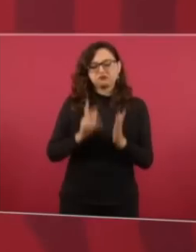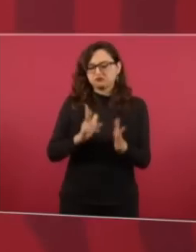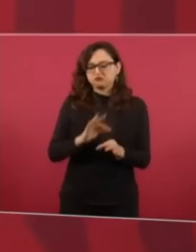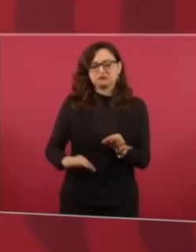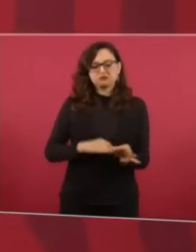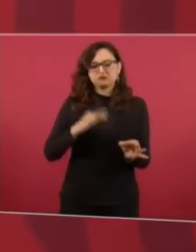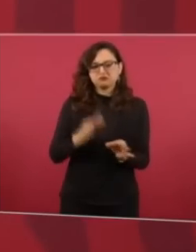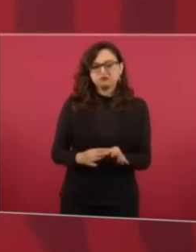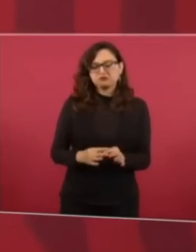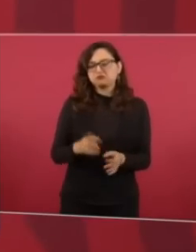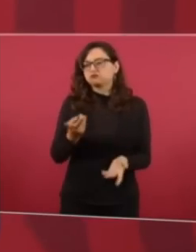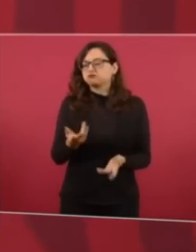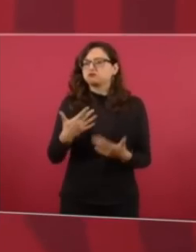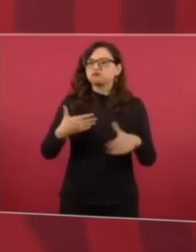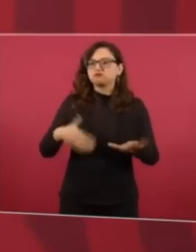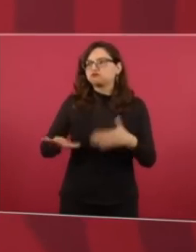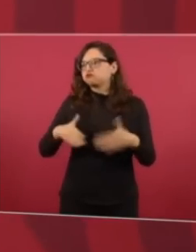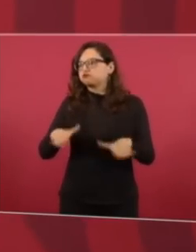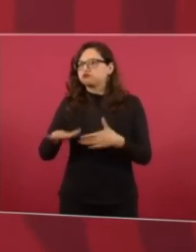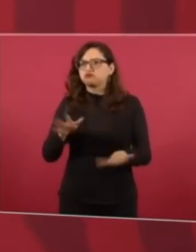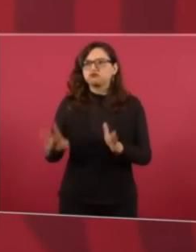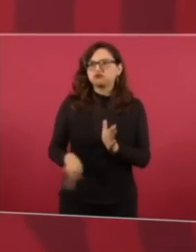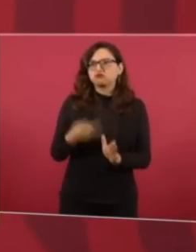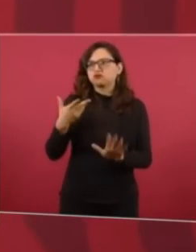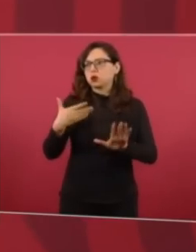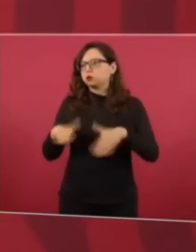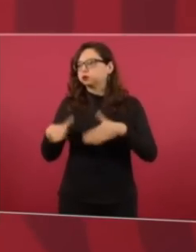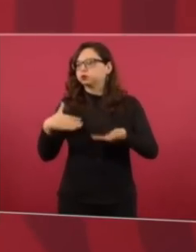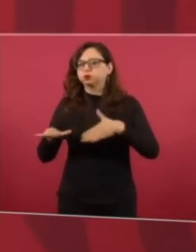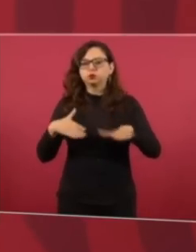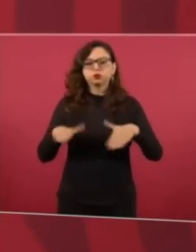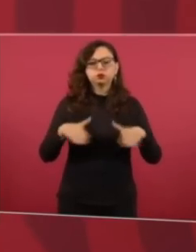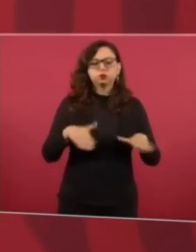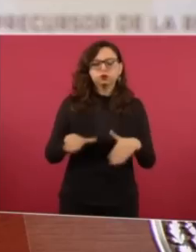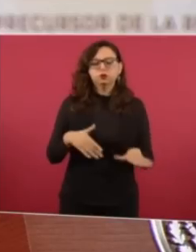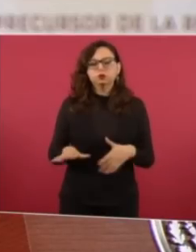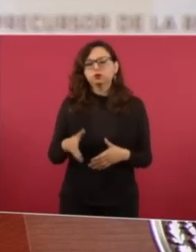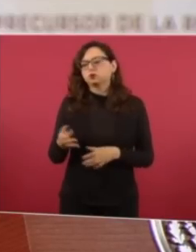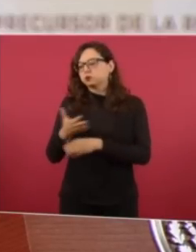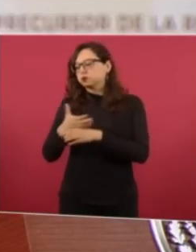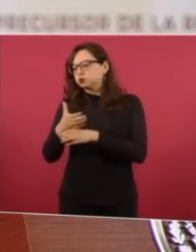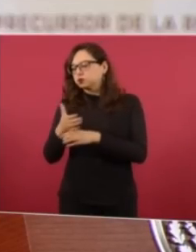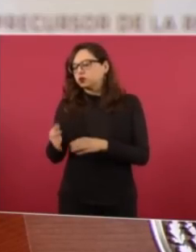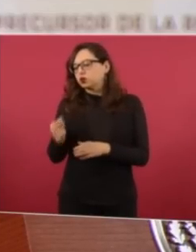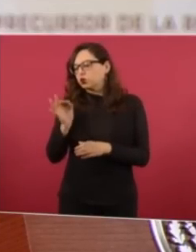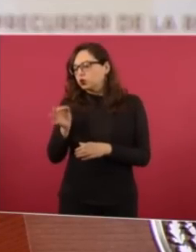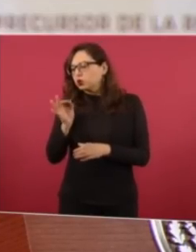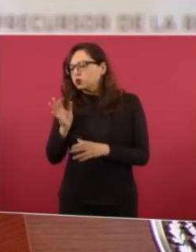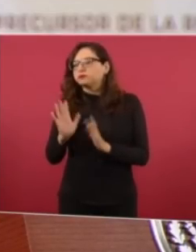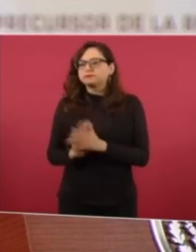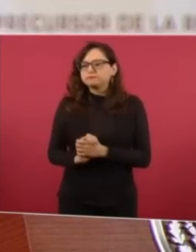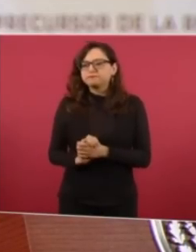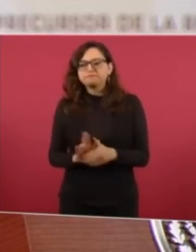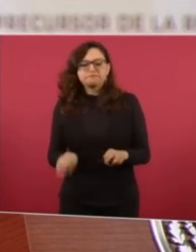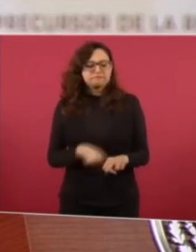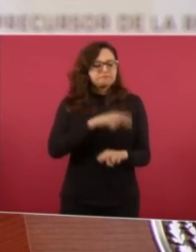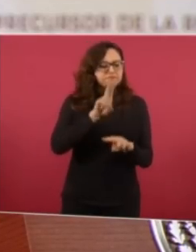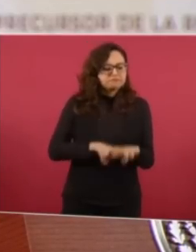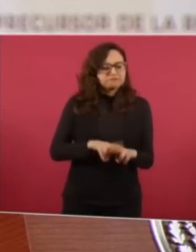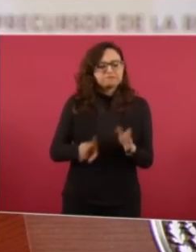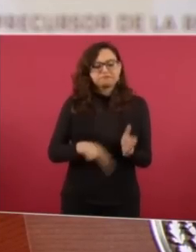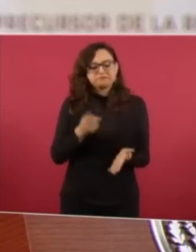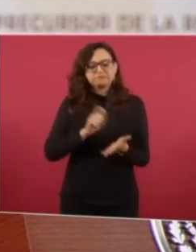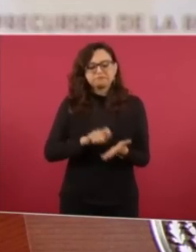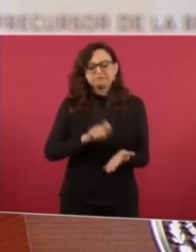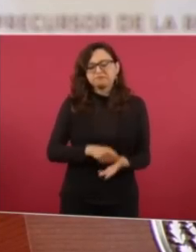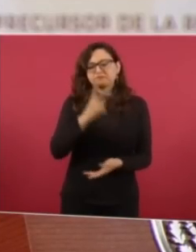camino un poquito y tomé un café me vuelvo de sentar otras dos